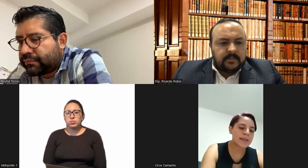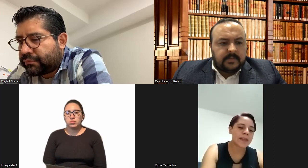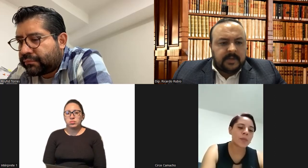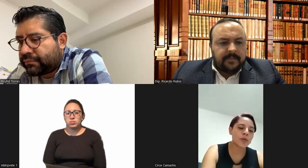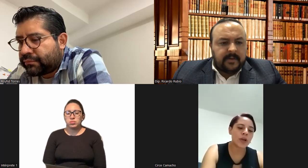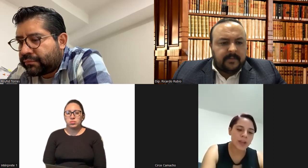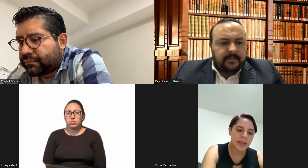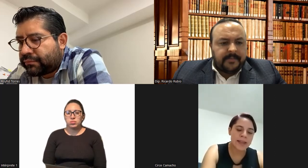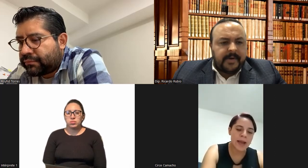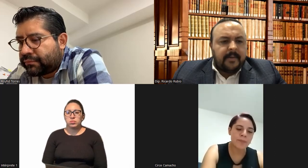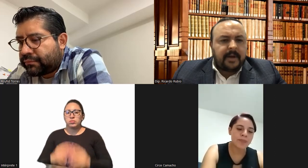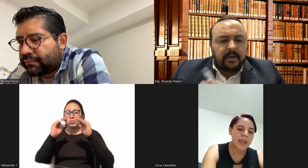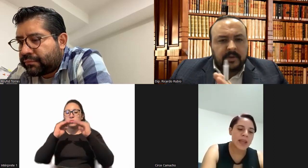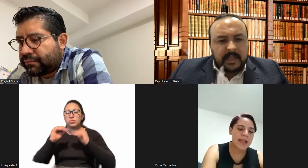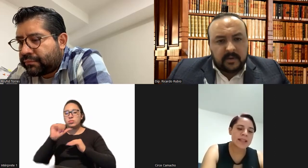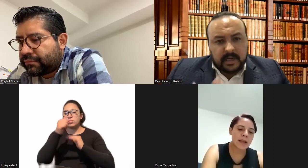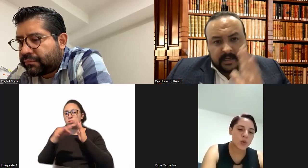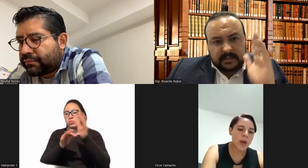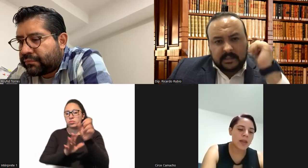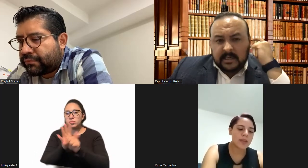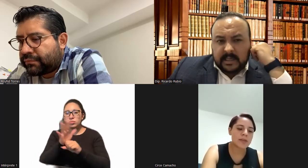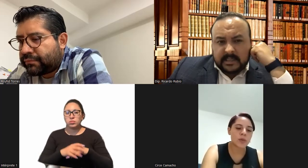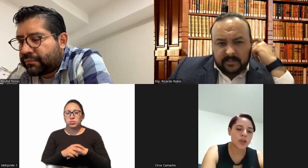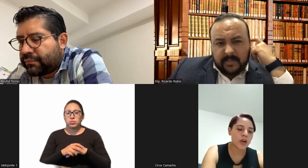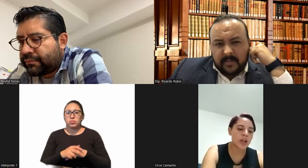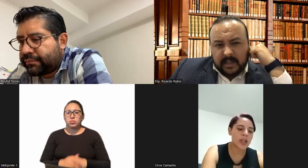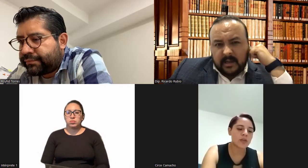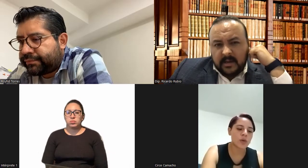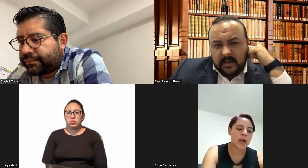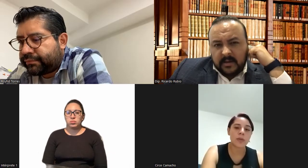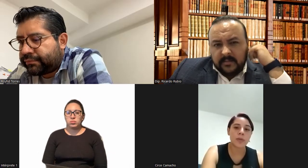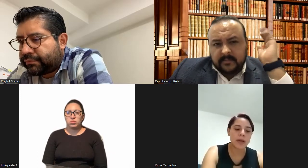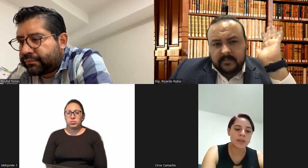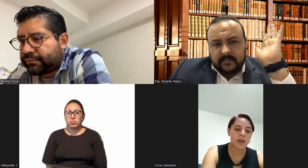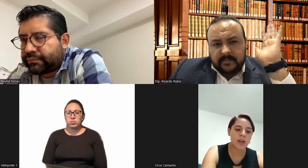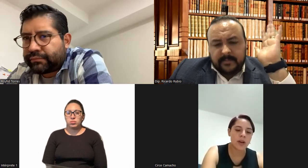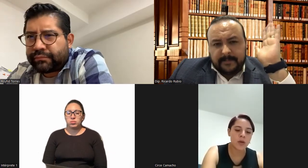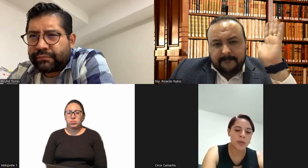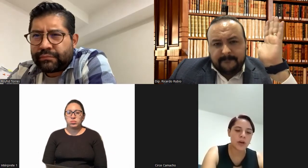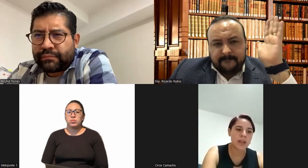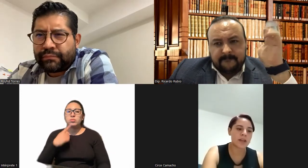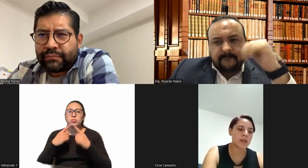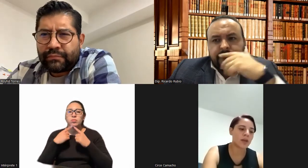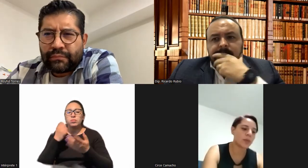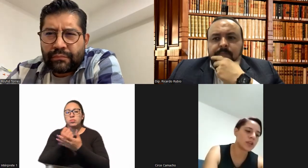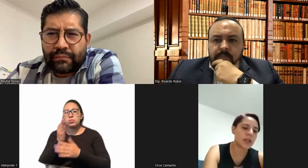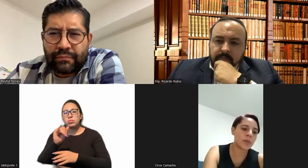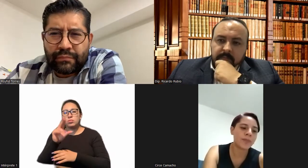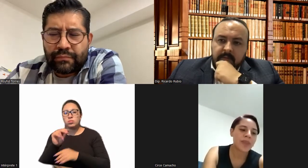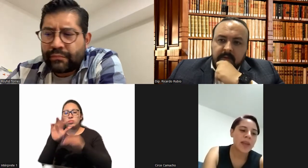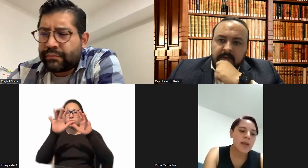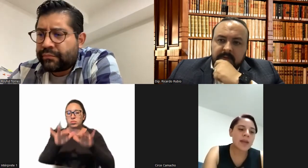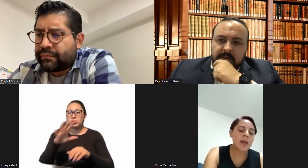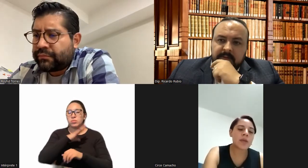El siguiente punto del orden del día es la lectura, discusión y, en su caso, aprobación de la opinión en sentido